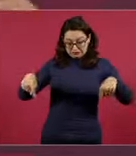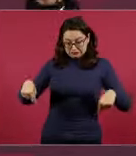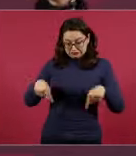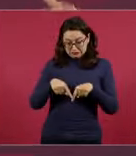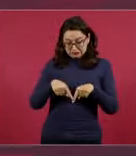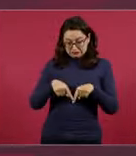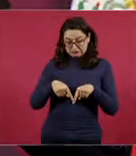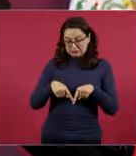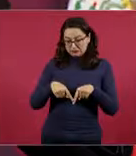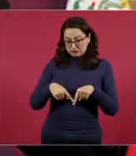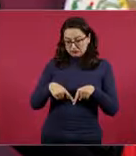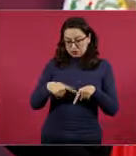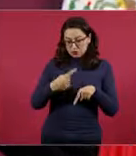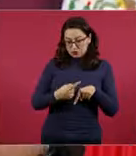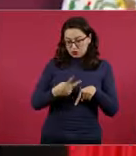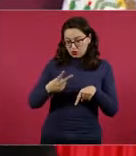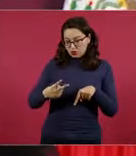Pero la farmacia